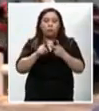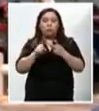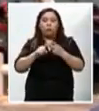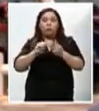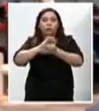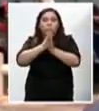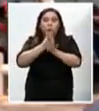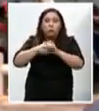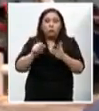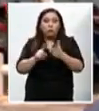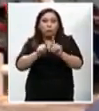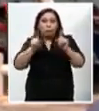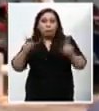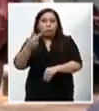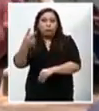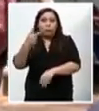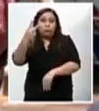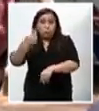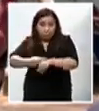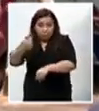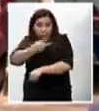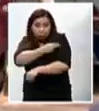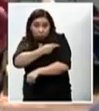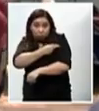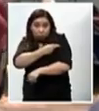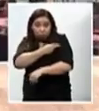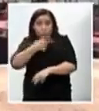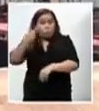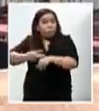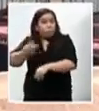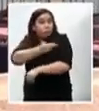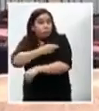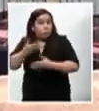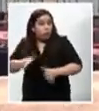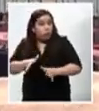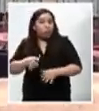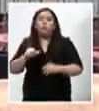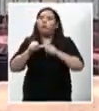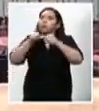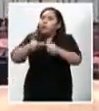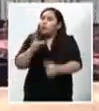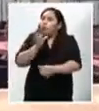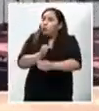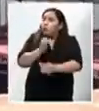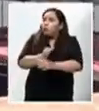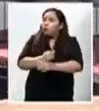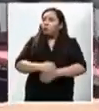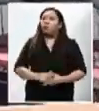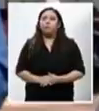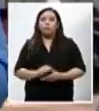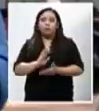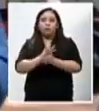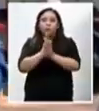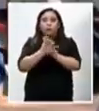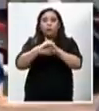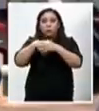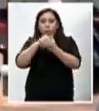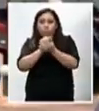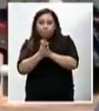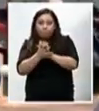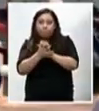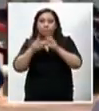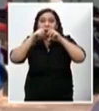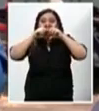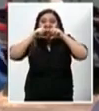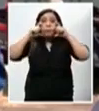la primera dosis o incluso la segunda. Tenemos que seguir lavándonos las manos con jabón, el uso